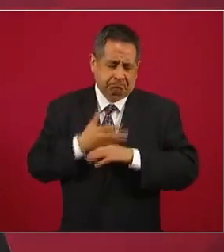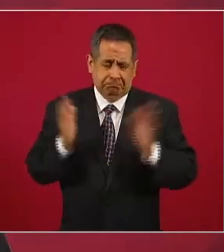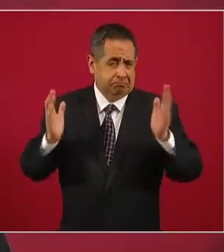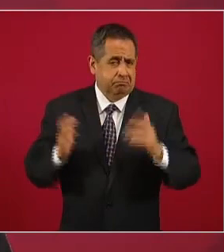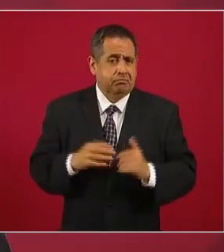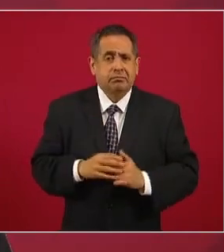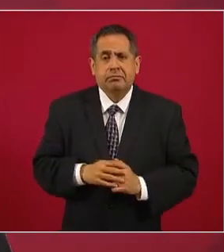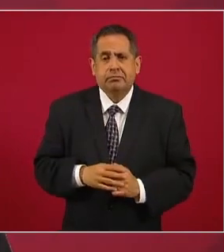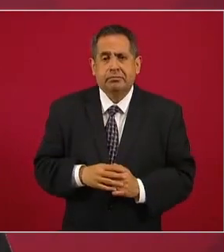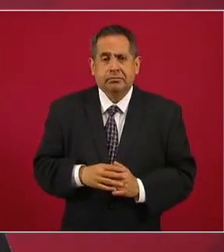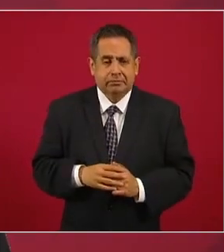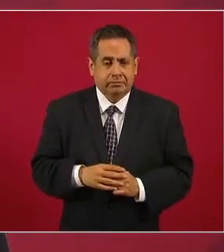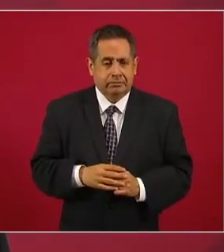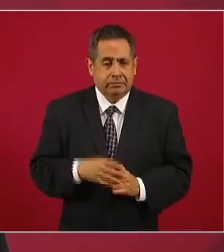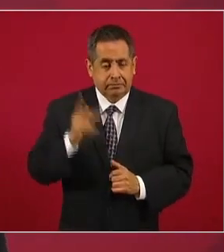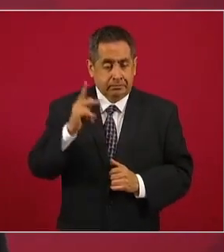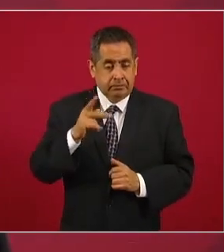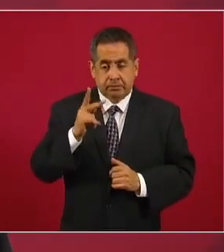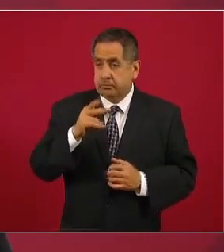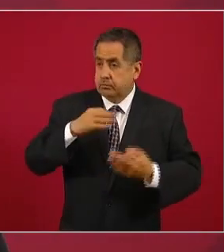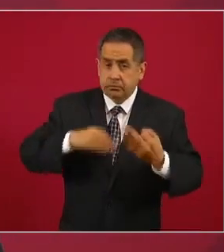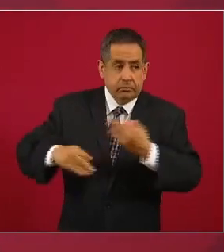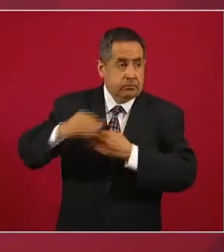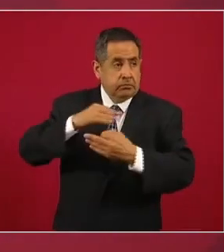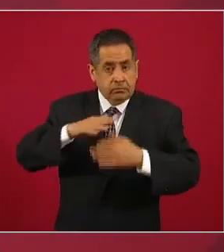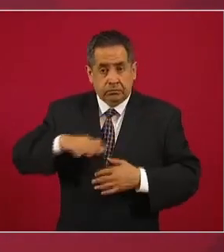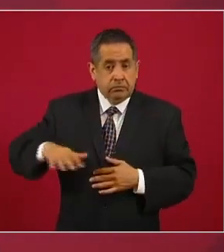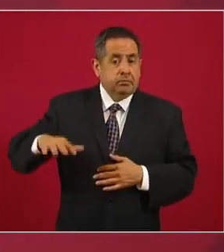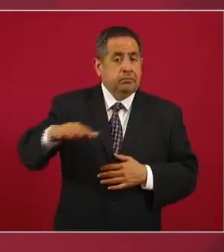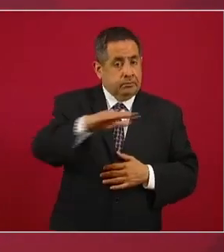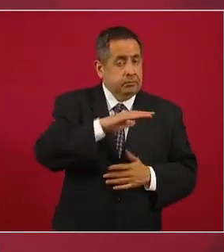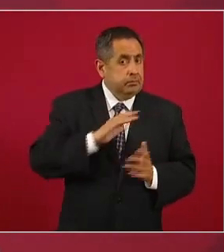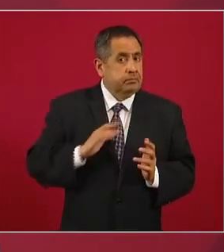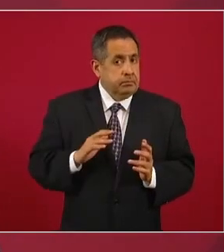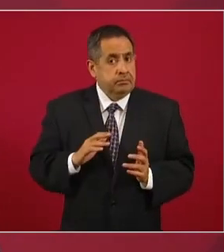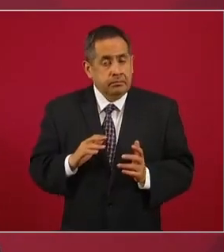cosas. Pero así todos.